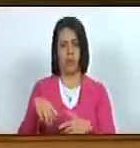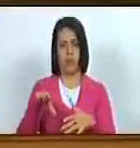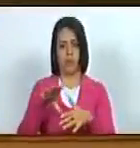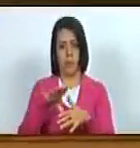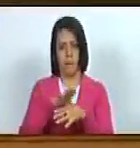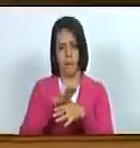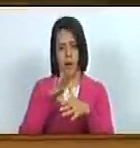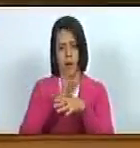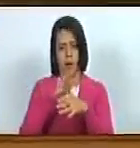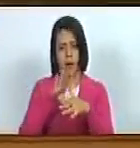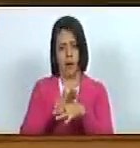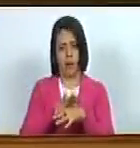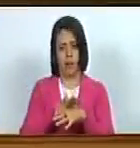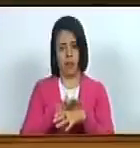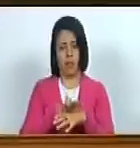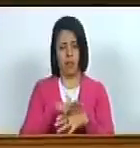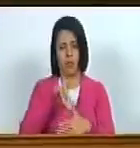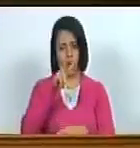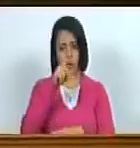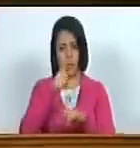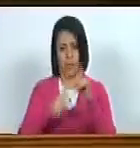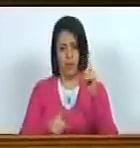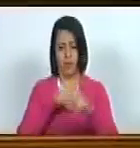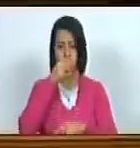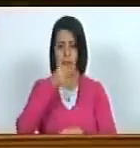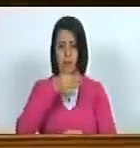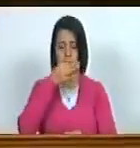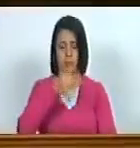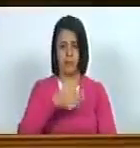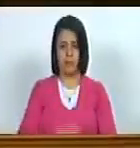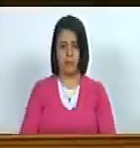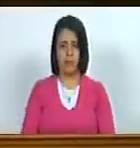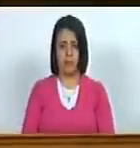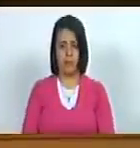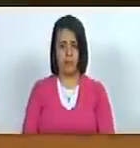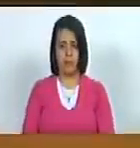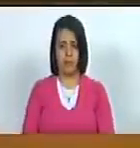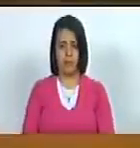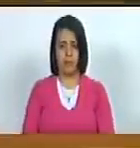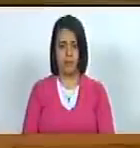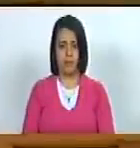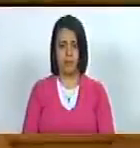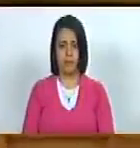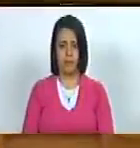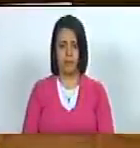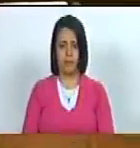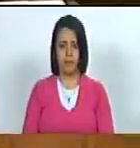día martes a las 2 y 30 de la tarde de